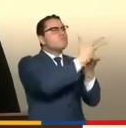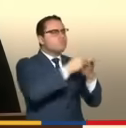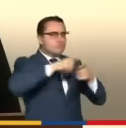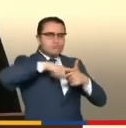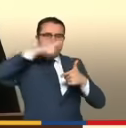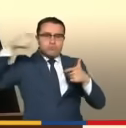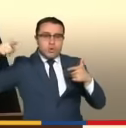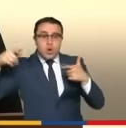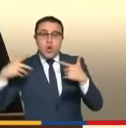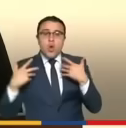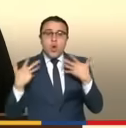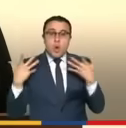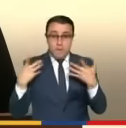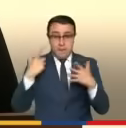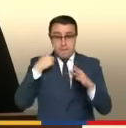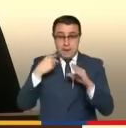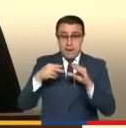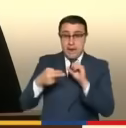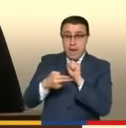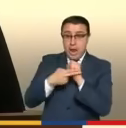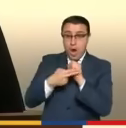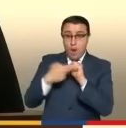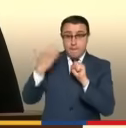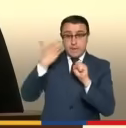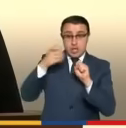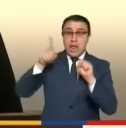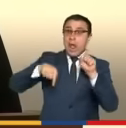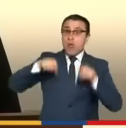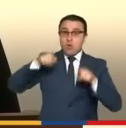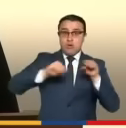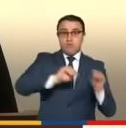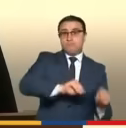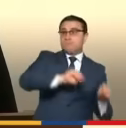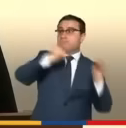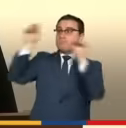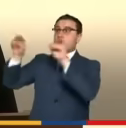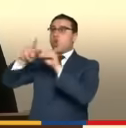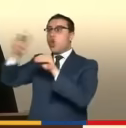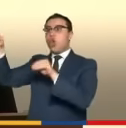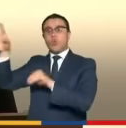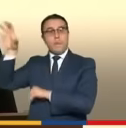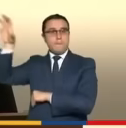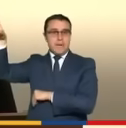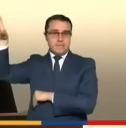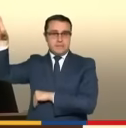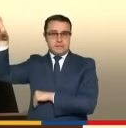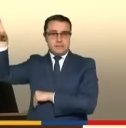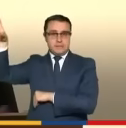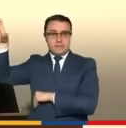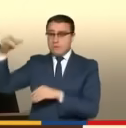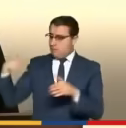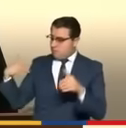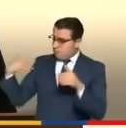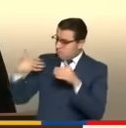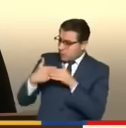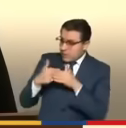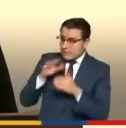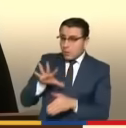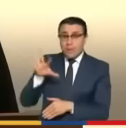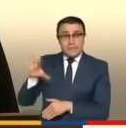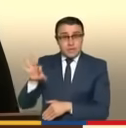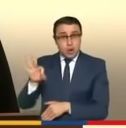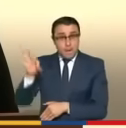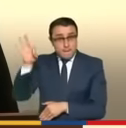sacando una parte del ahorro pensional fuera del país, que ya llega a ser del 55%. Me parece que